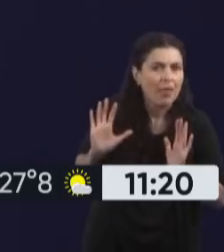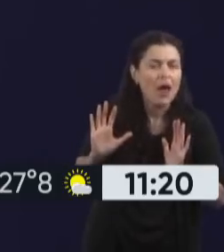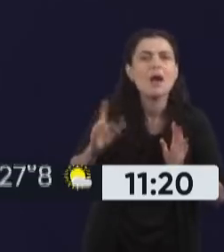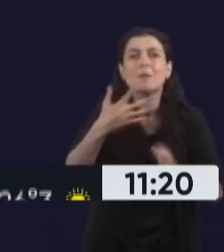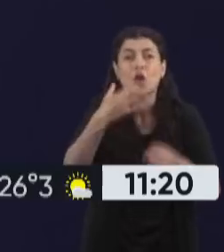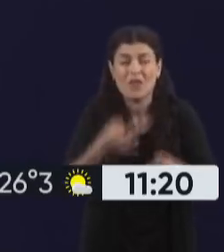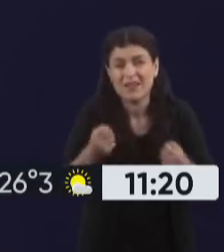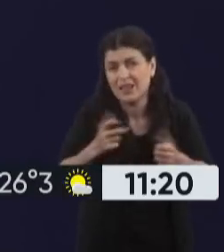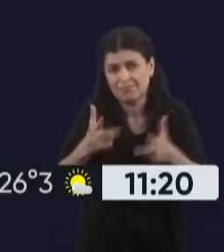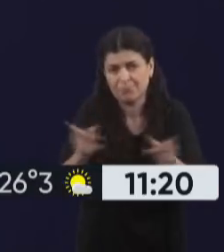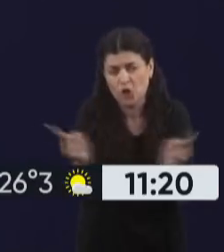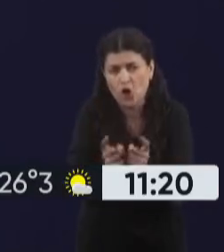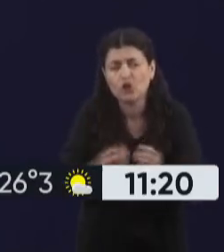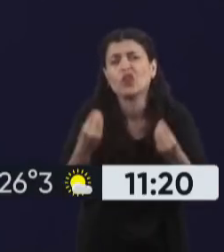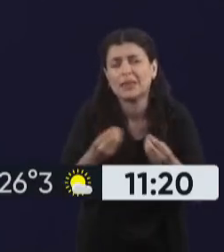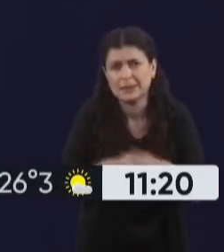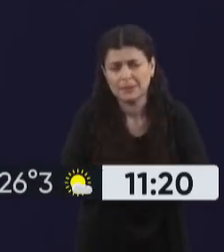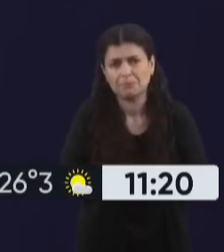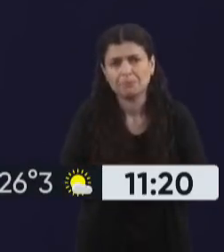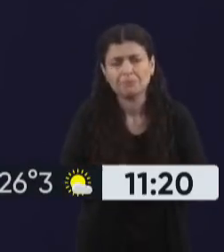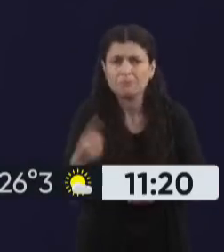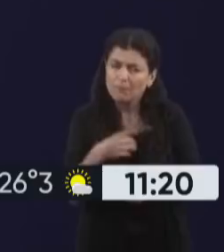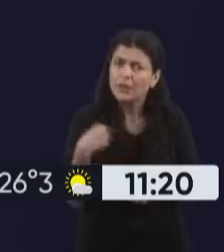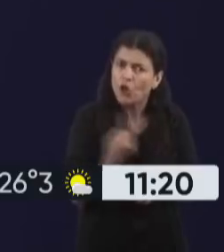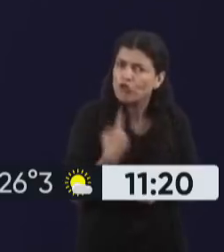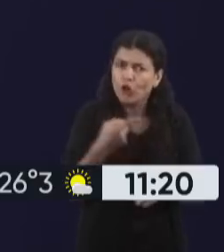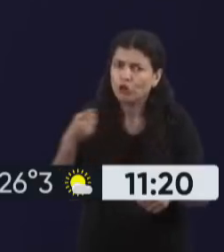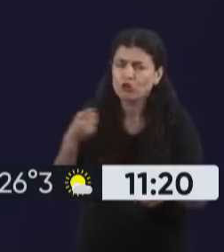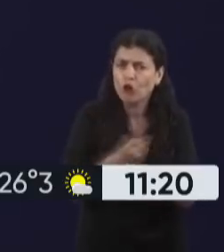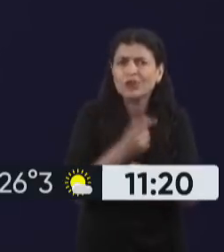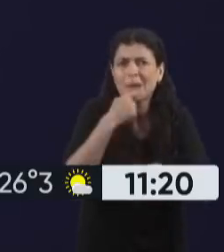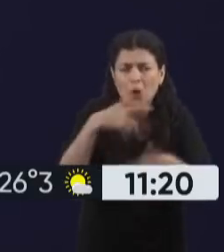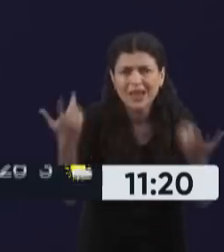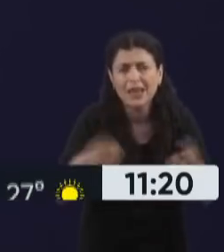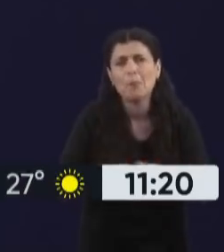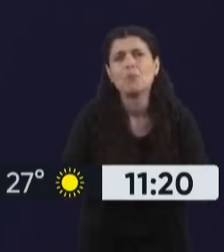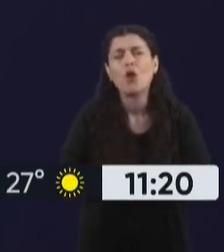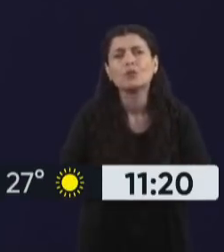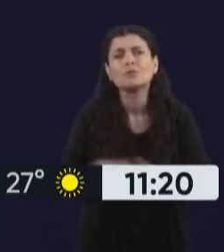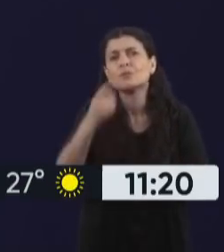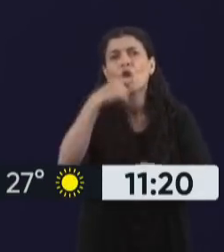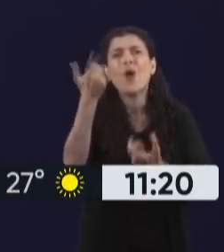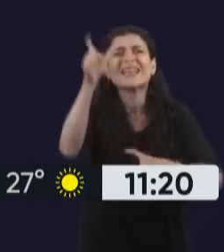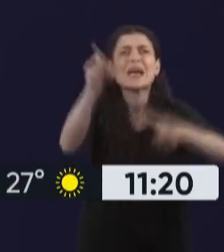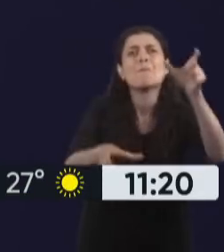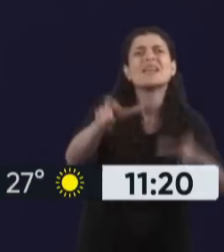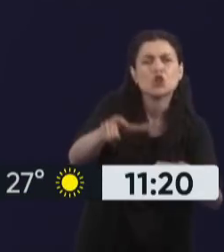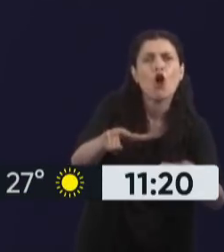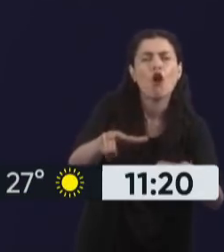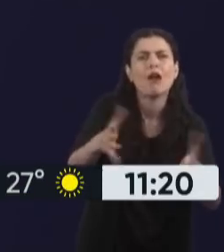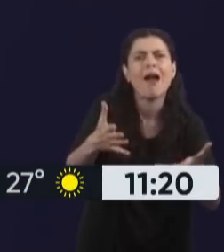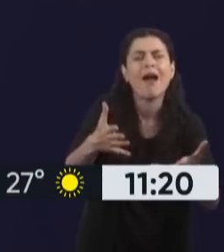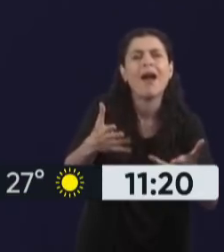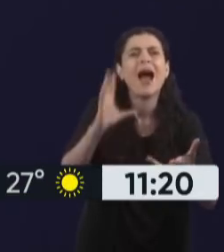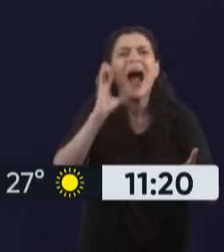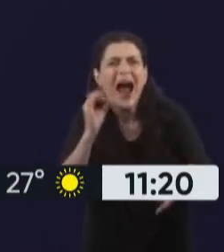pero lo que sí te puedo decir es que nosotros estamos en contra de que cualquier persona que